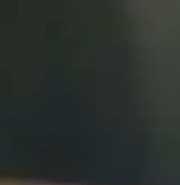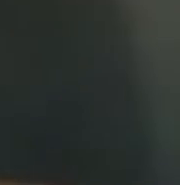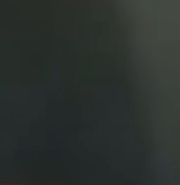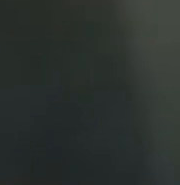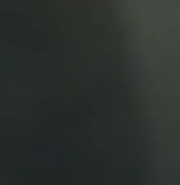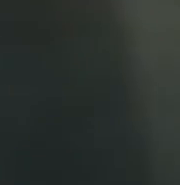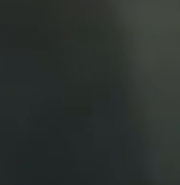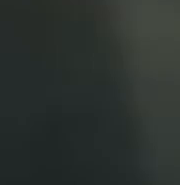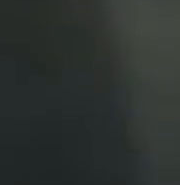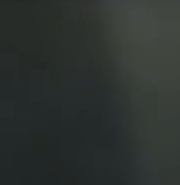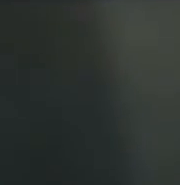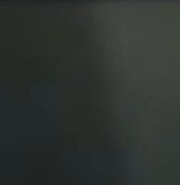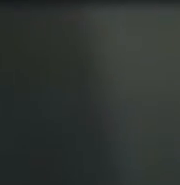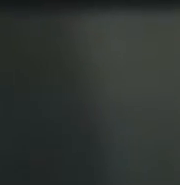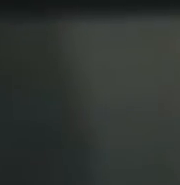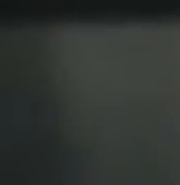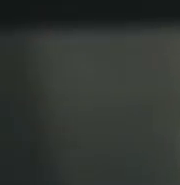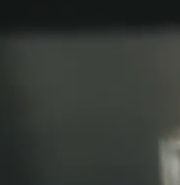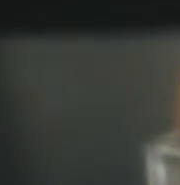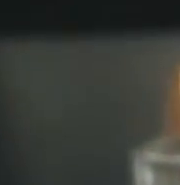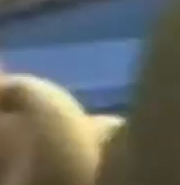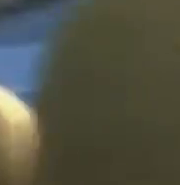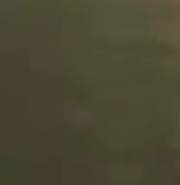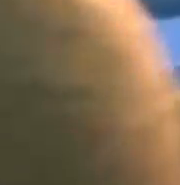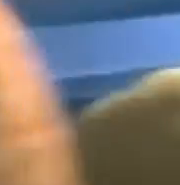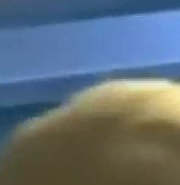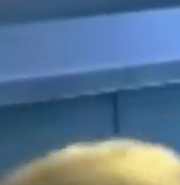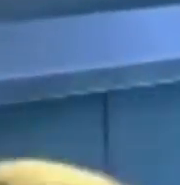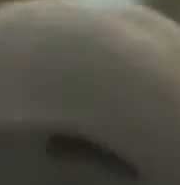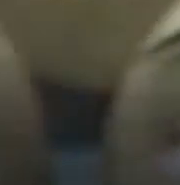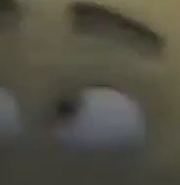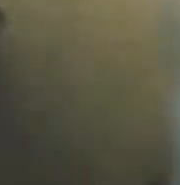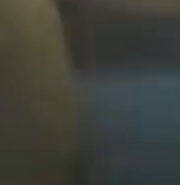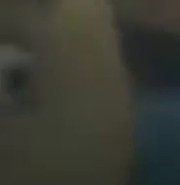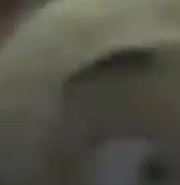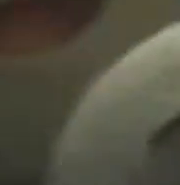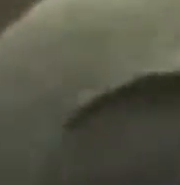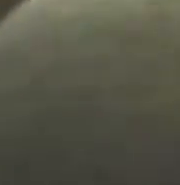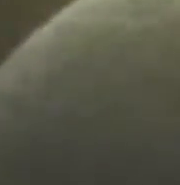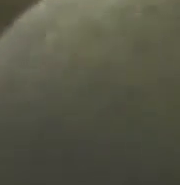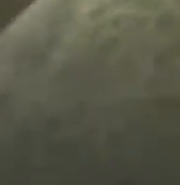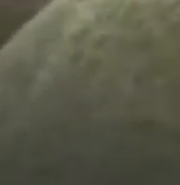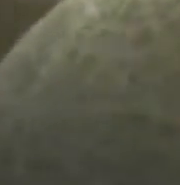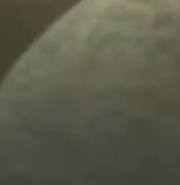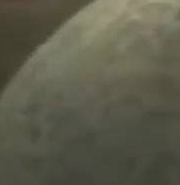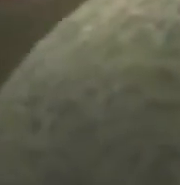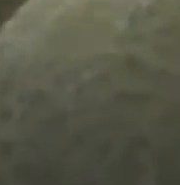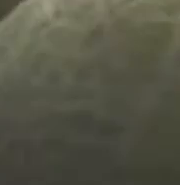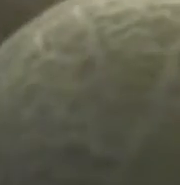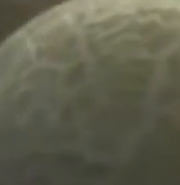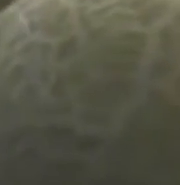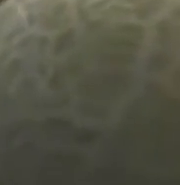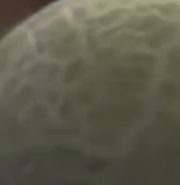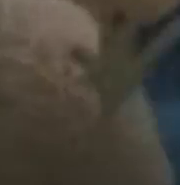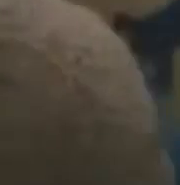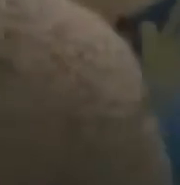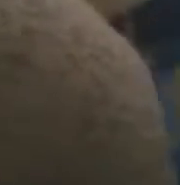Melón. ¿Cómo harán Boca Melón? Y el melón ganador es. Felicitaciones,